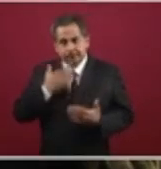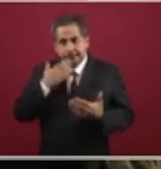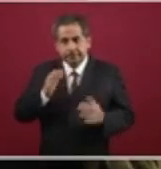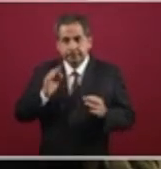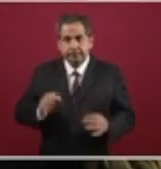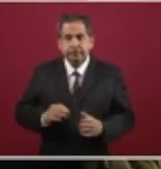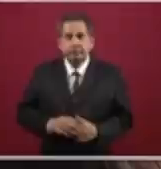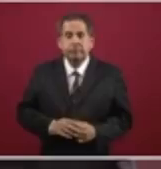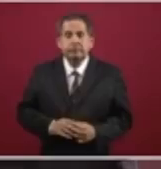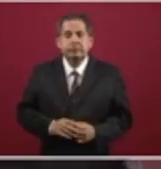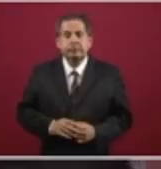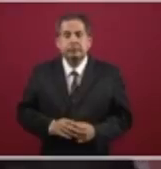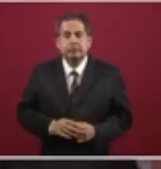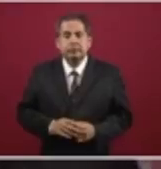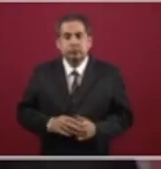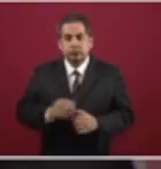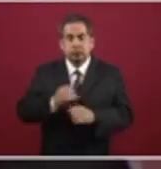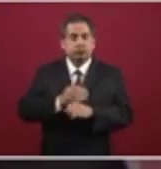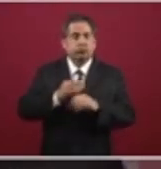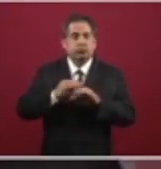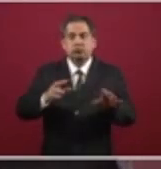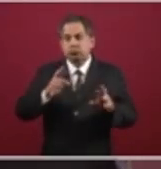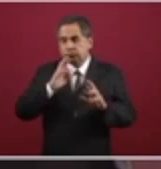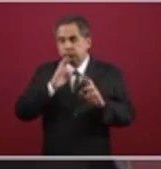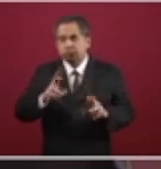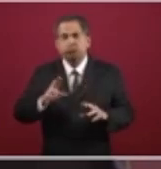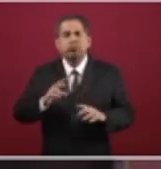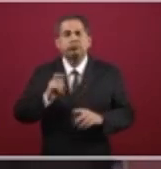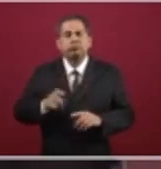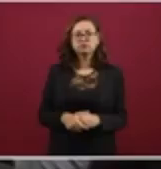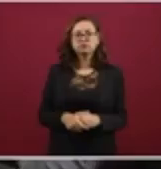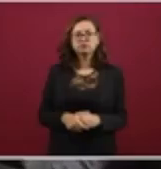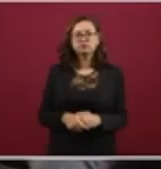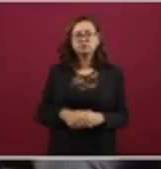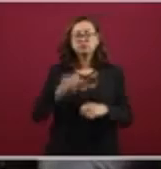aprendices generados a través del programa Jóvenes Construyendo el Futuro.